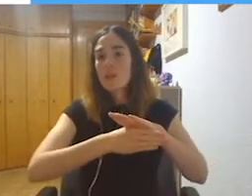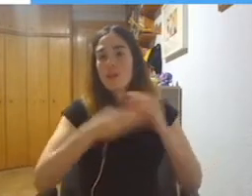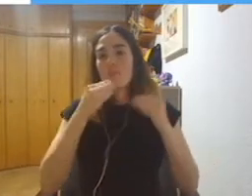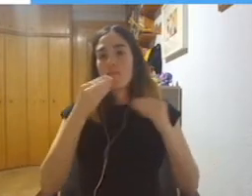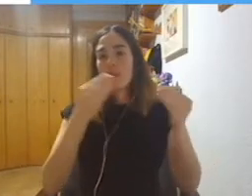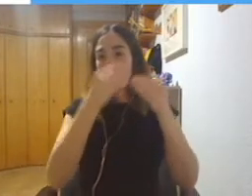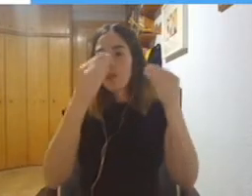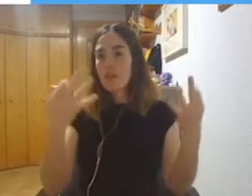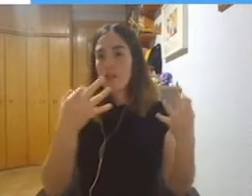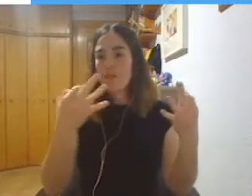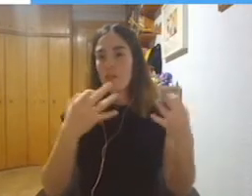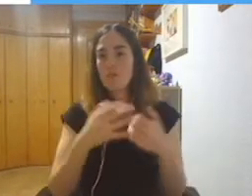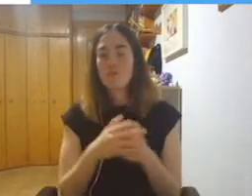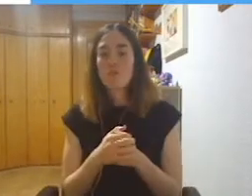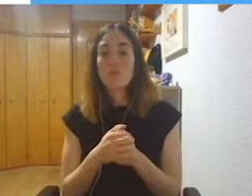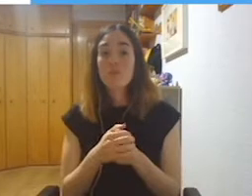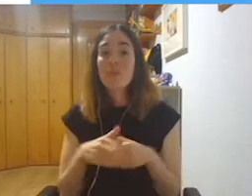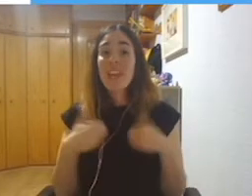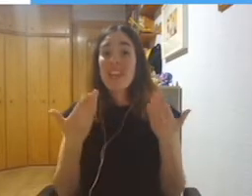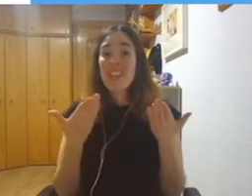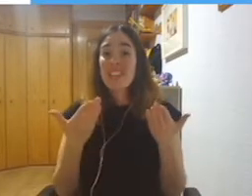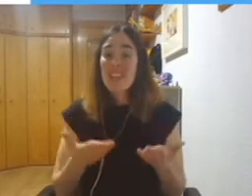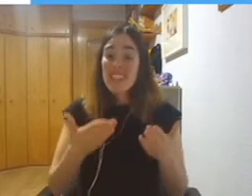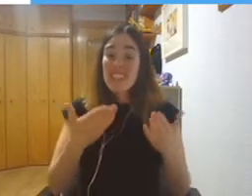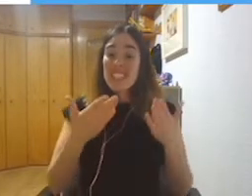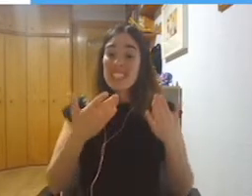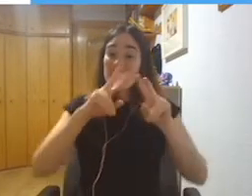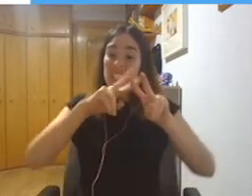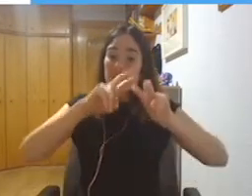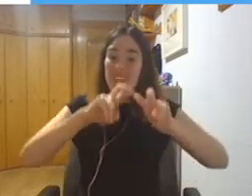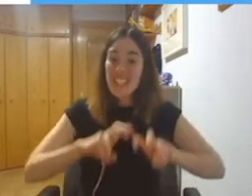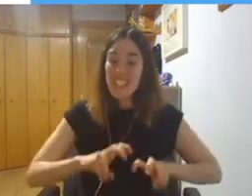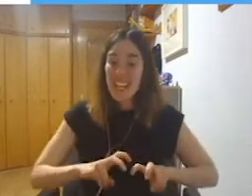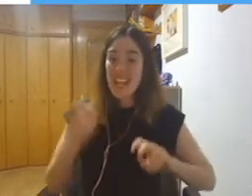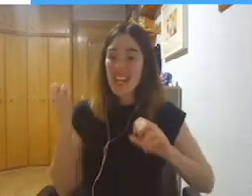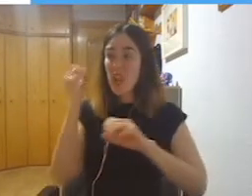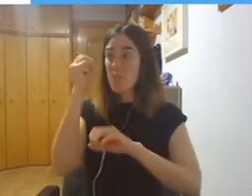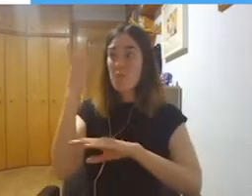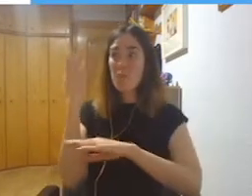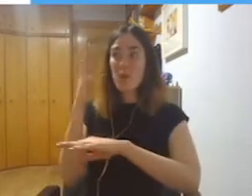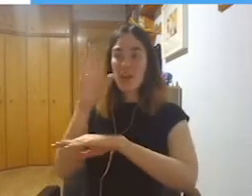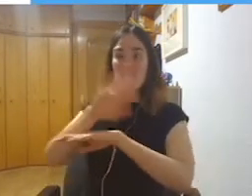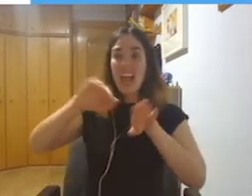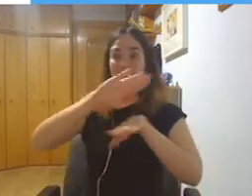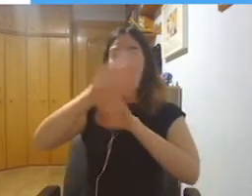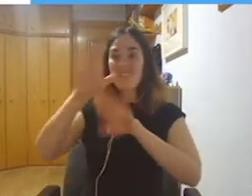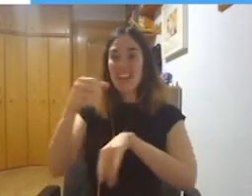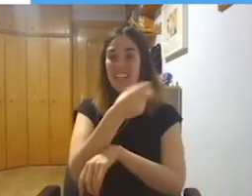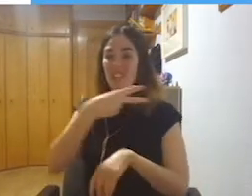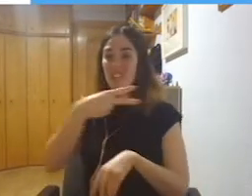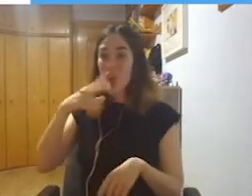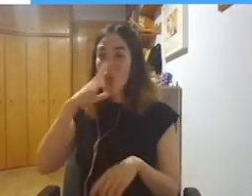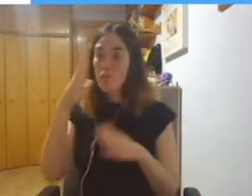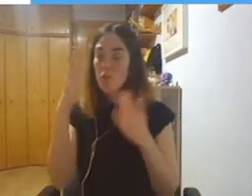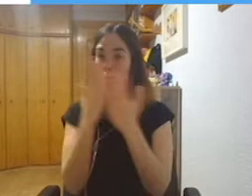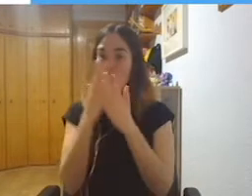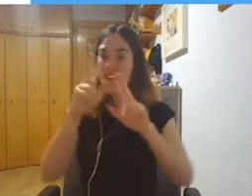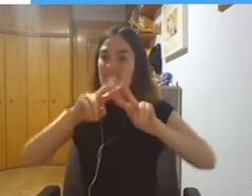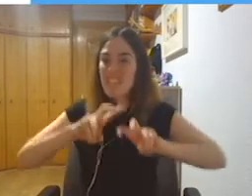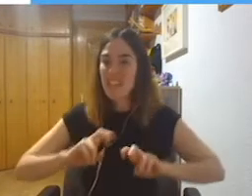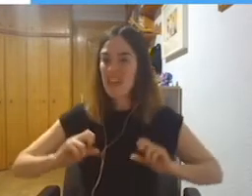lo que mejorar. Entonces, esta investigación, esta ponencia, que es al fin y al cabo el resultado del inicio de una